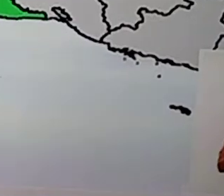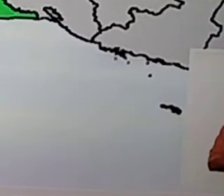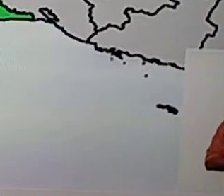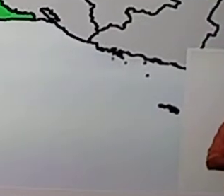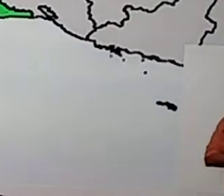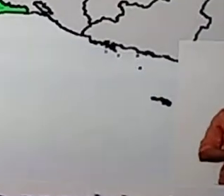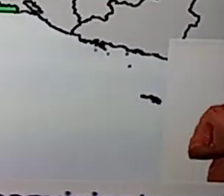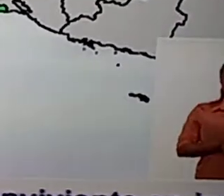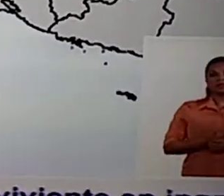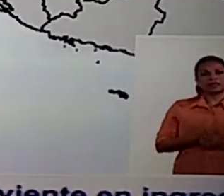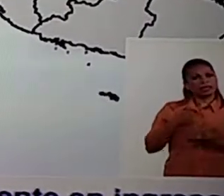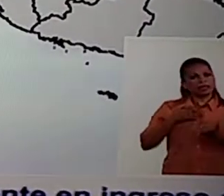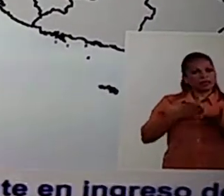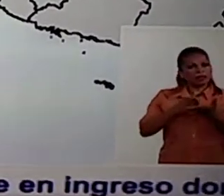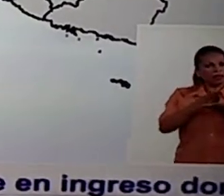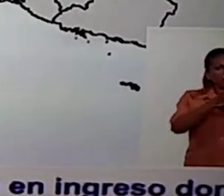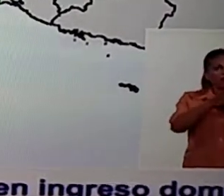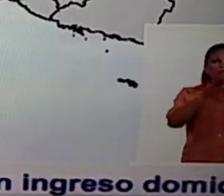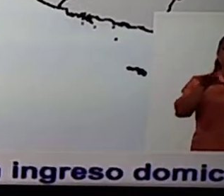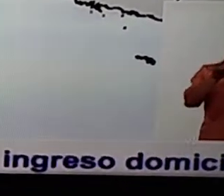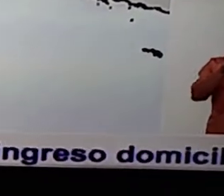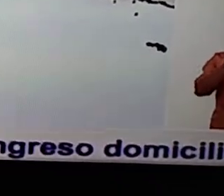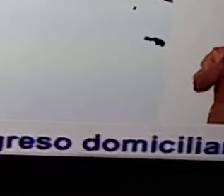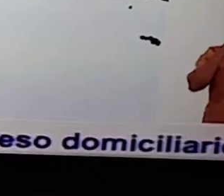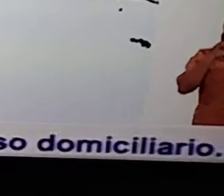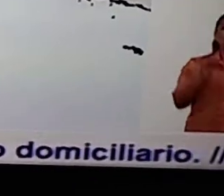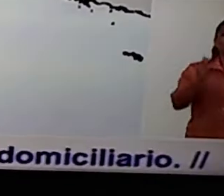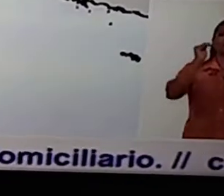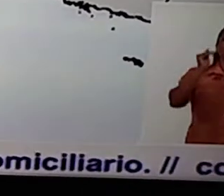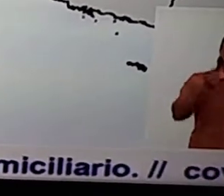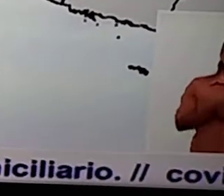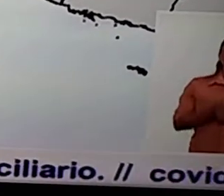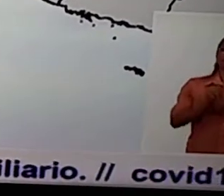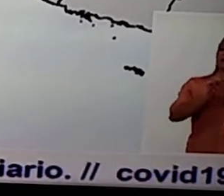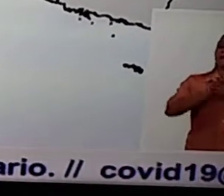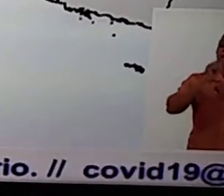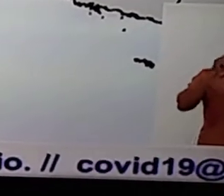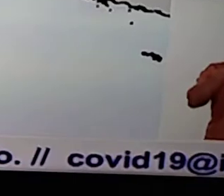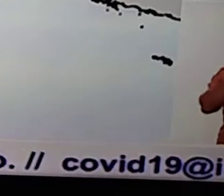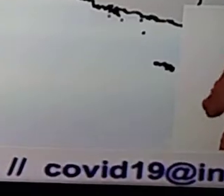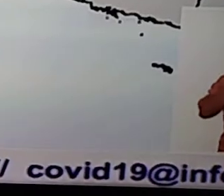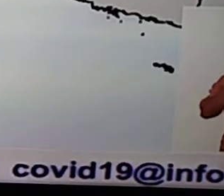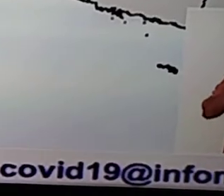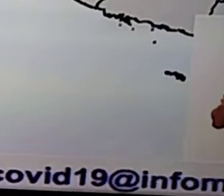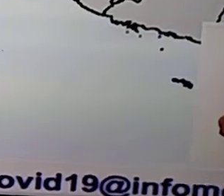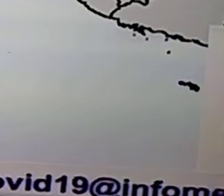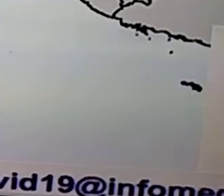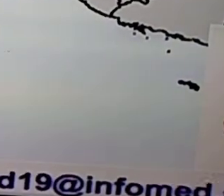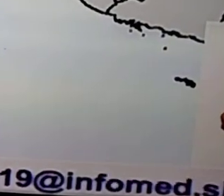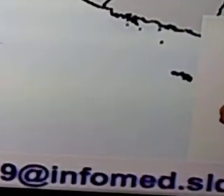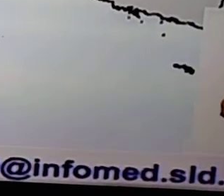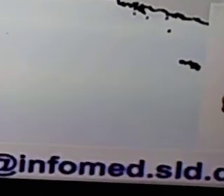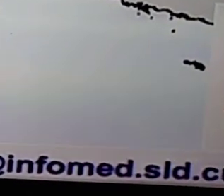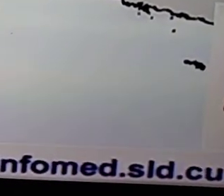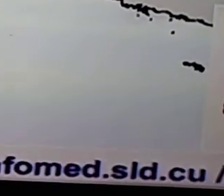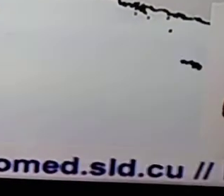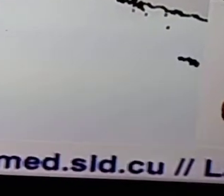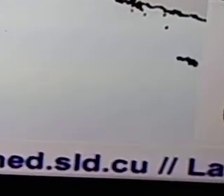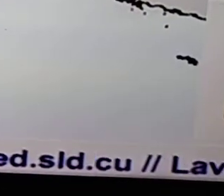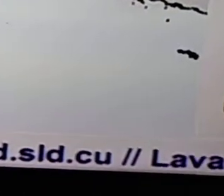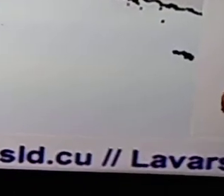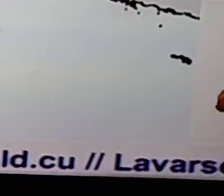estaba manteniendo este territorio. Mayabeque, perdón, Pinar del Río con 154,